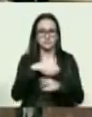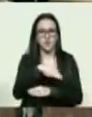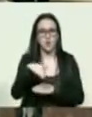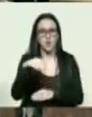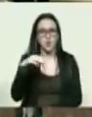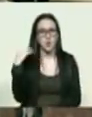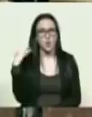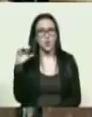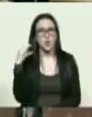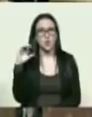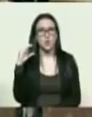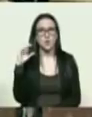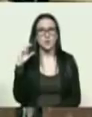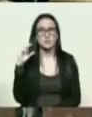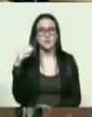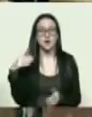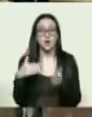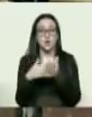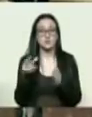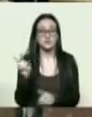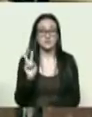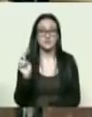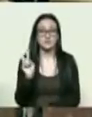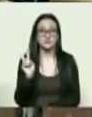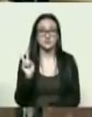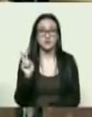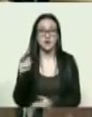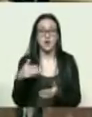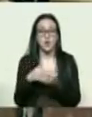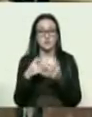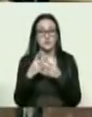Colombia contra Venezuela y contra la paz.